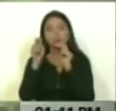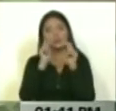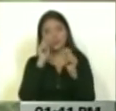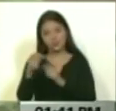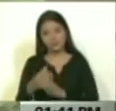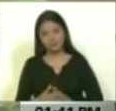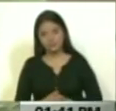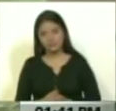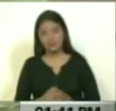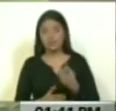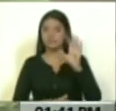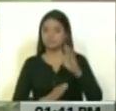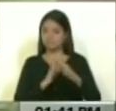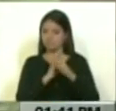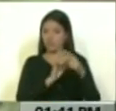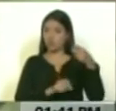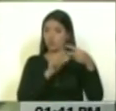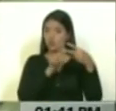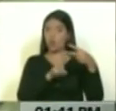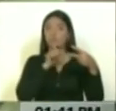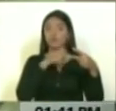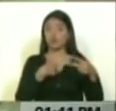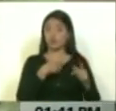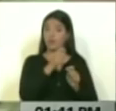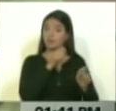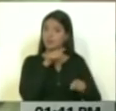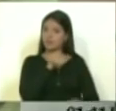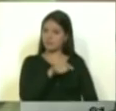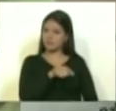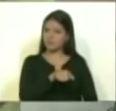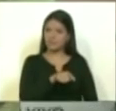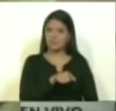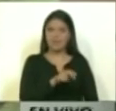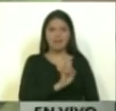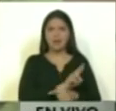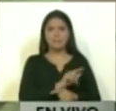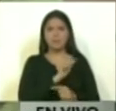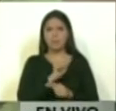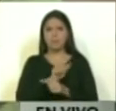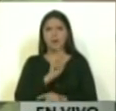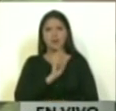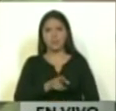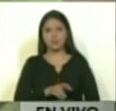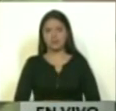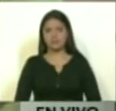tengo 2 preguntas. Yo te voy a entrevistar. Respuestas rápidas y contundentes.